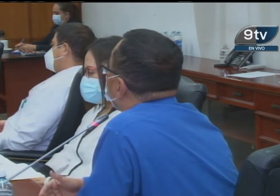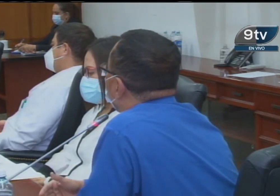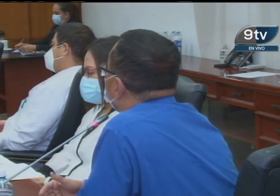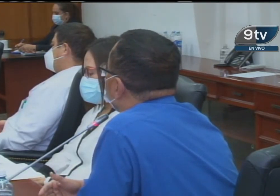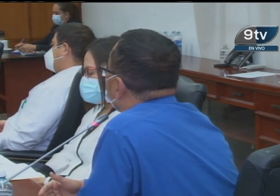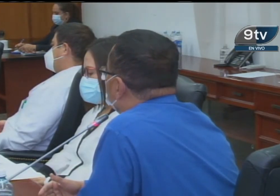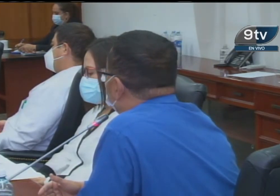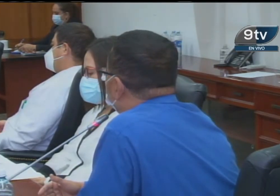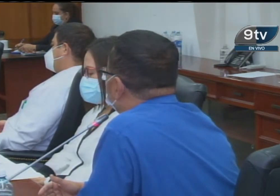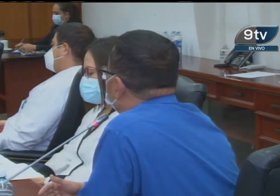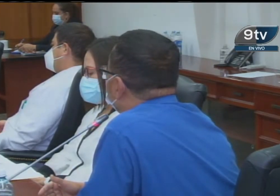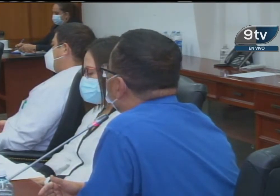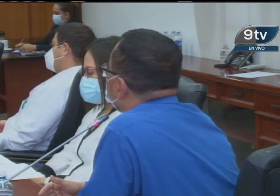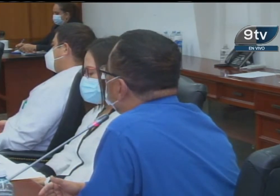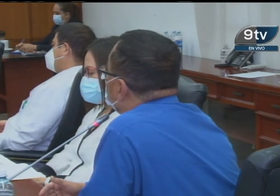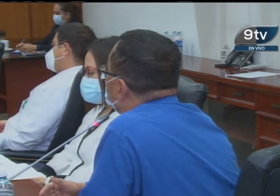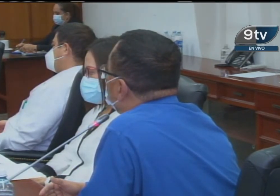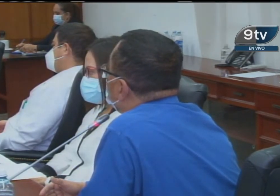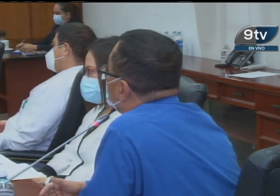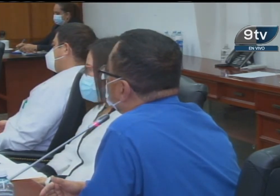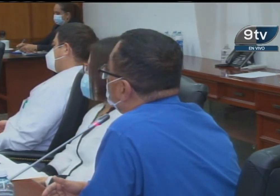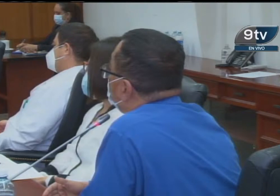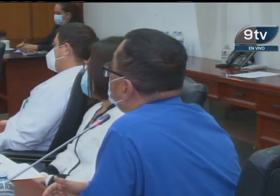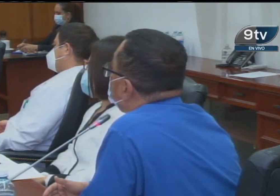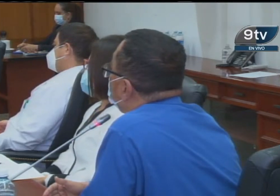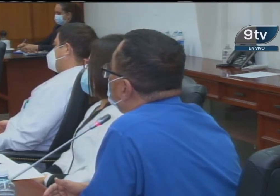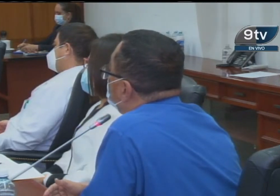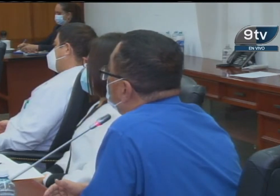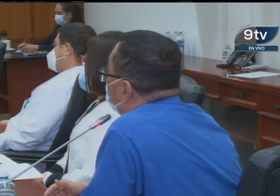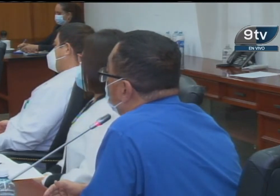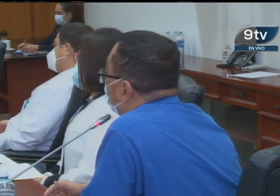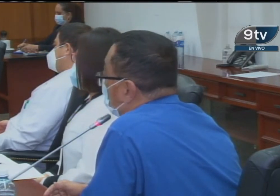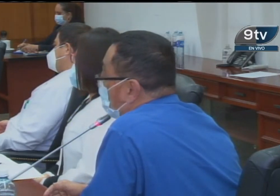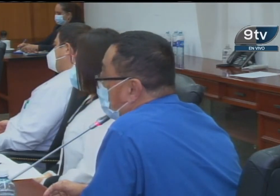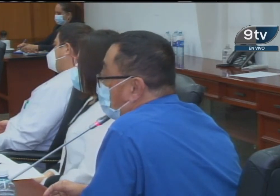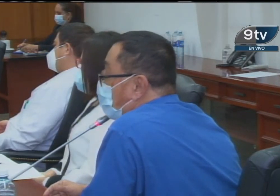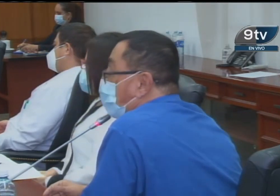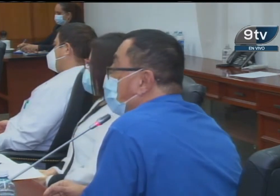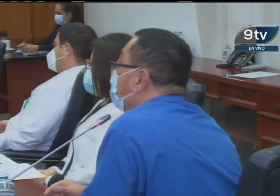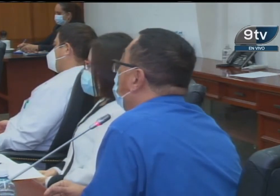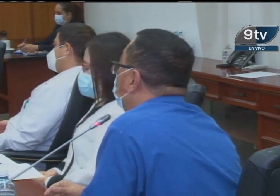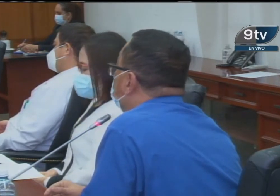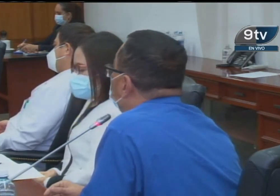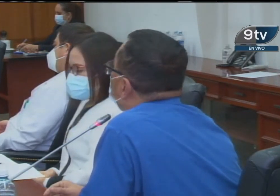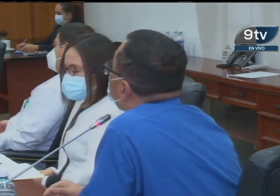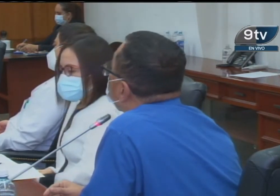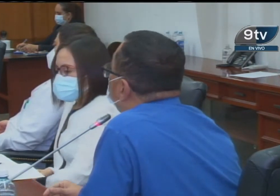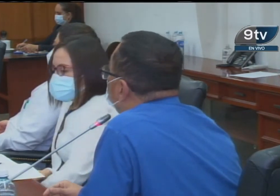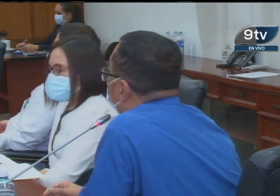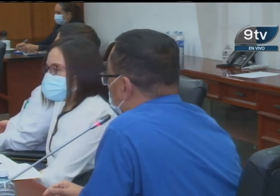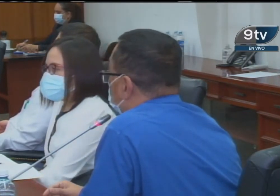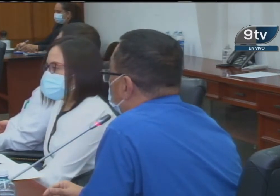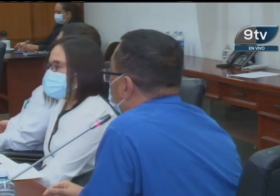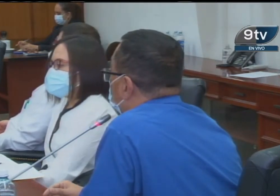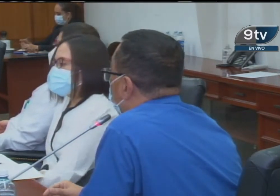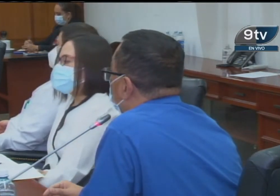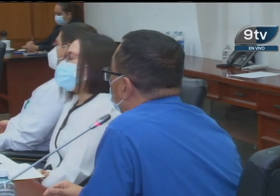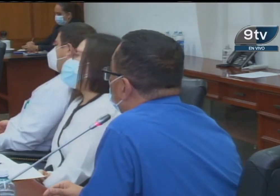Las funciones del CAPI siguen siendo las de un ente, en buenas palabras, decorativo.